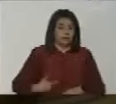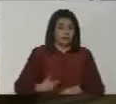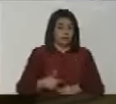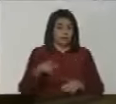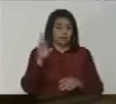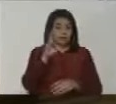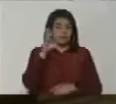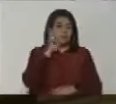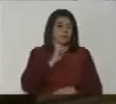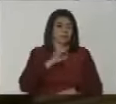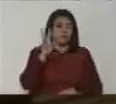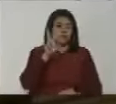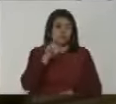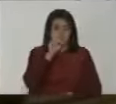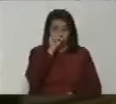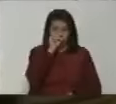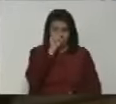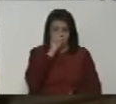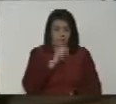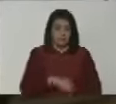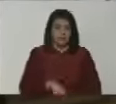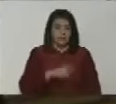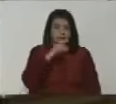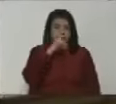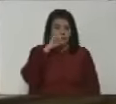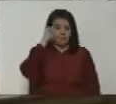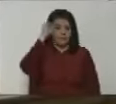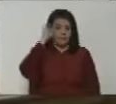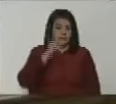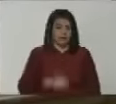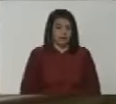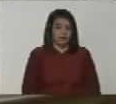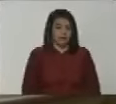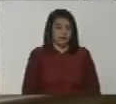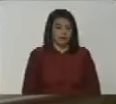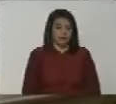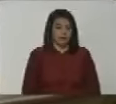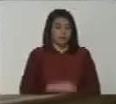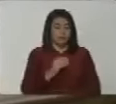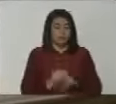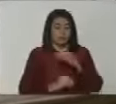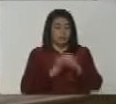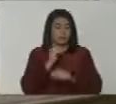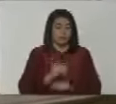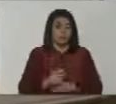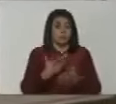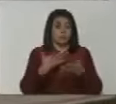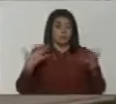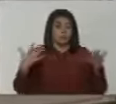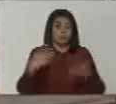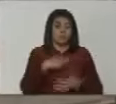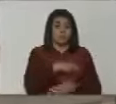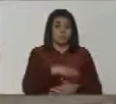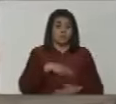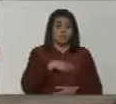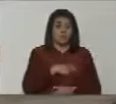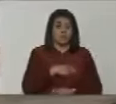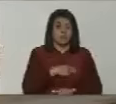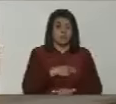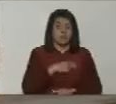la República Bolivariana de Venezuela, Nicolás Maduro Moro, creó la gran